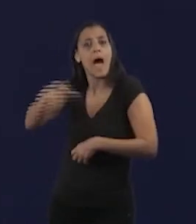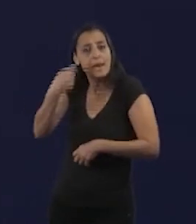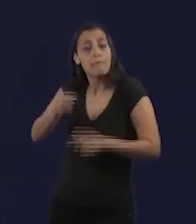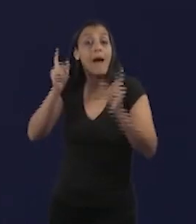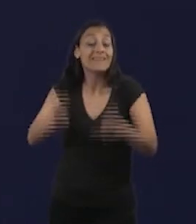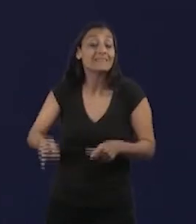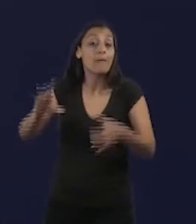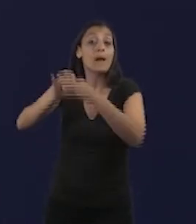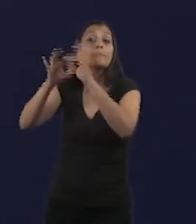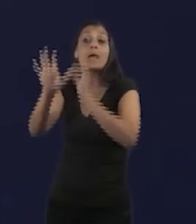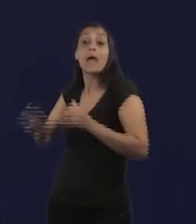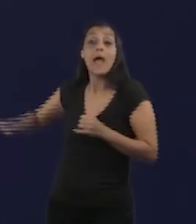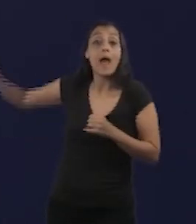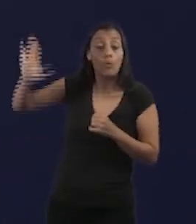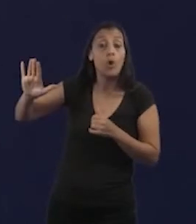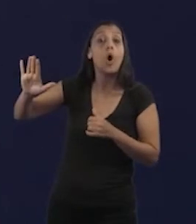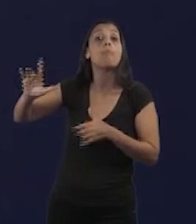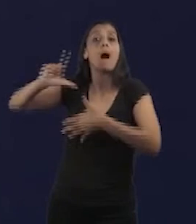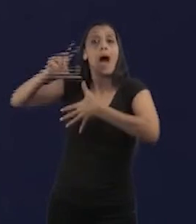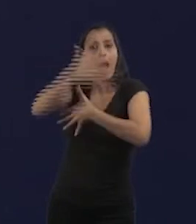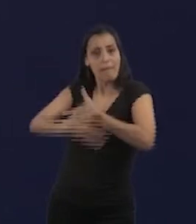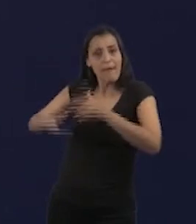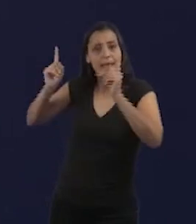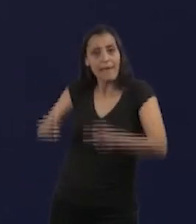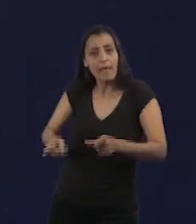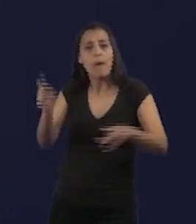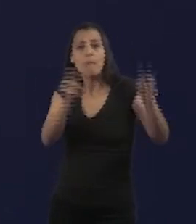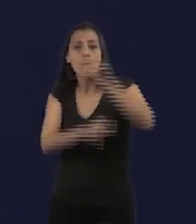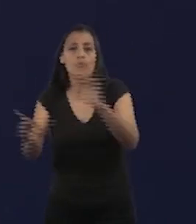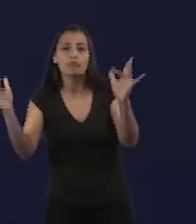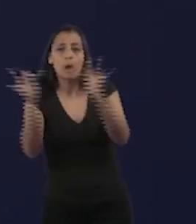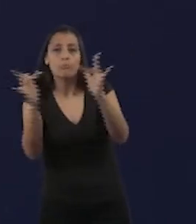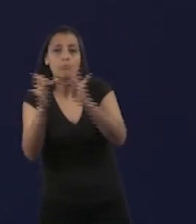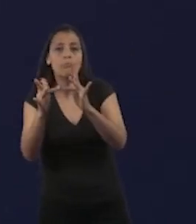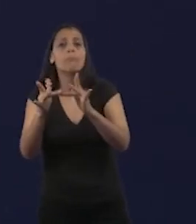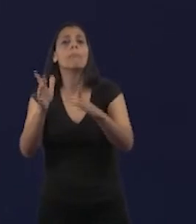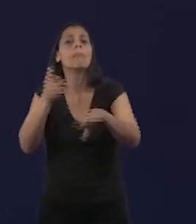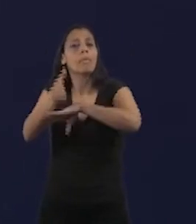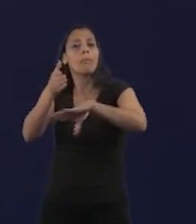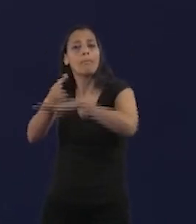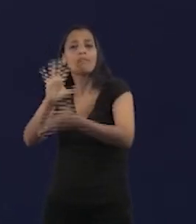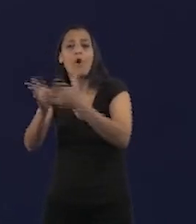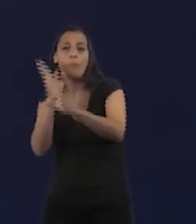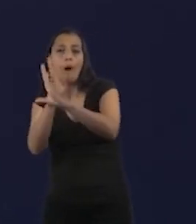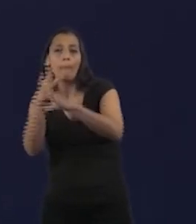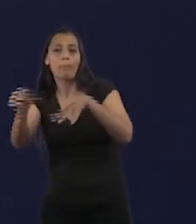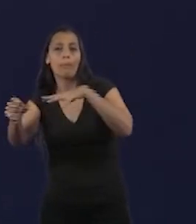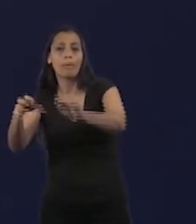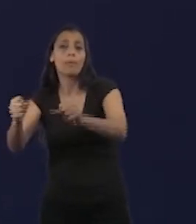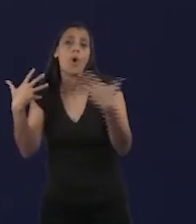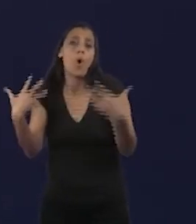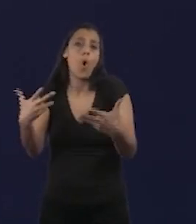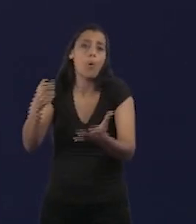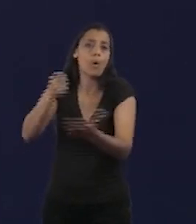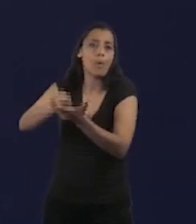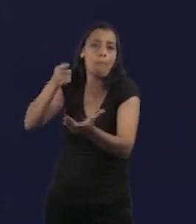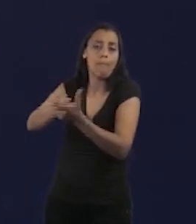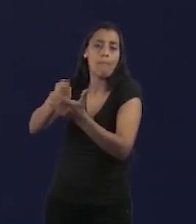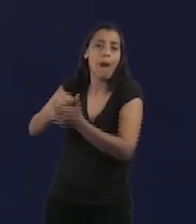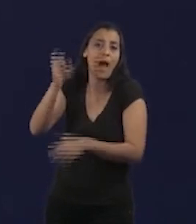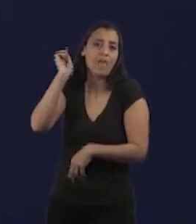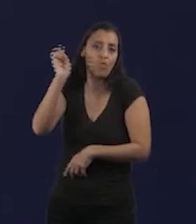Europa y Norteamérica a través de una página web que promocionaba Tour de casa eh Por supuesto cobraban en moneda extranjera